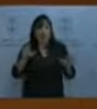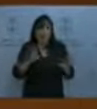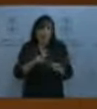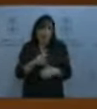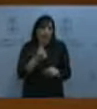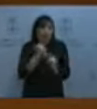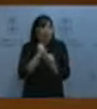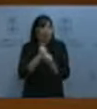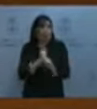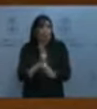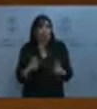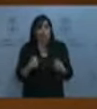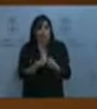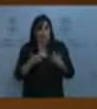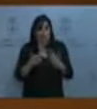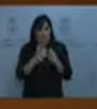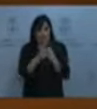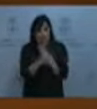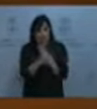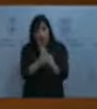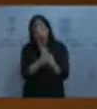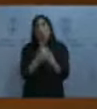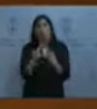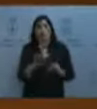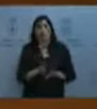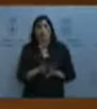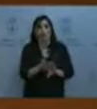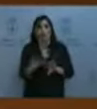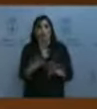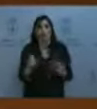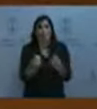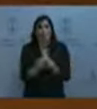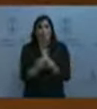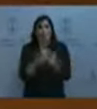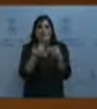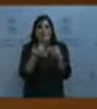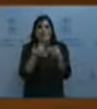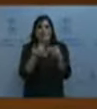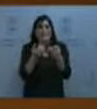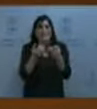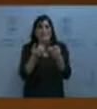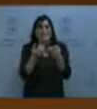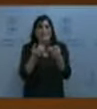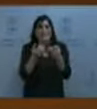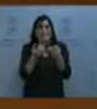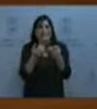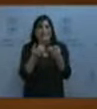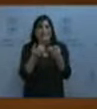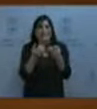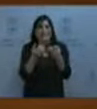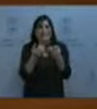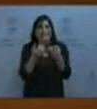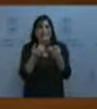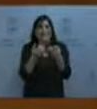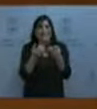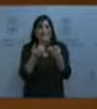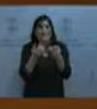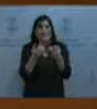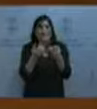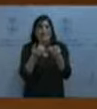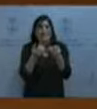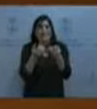que siempre nos ha acompañado, que conoce perfectamente lo que hacemos y cómo lo hacemos y que ha respaldado